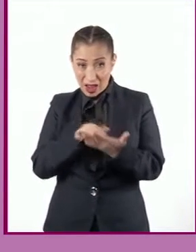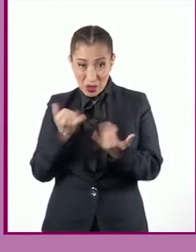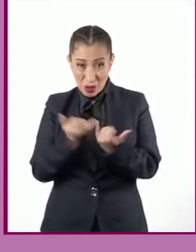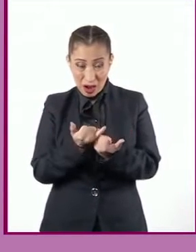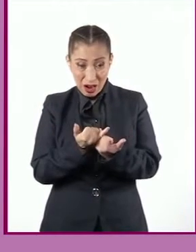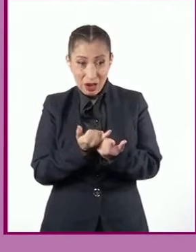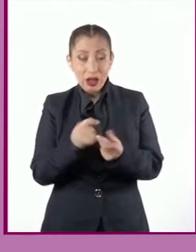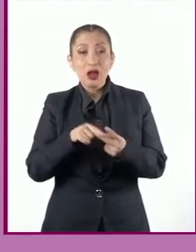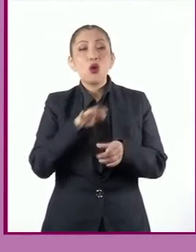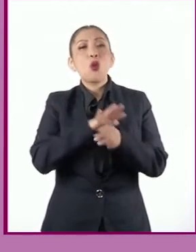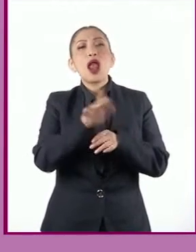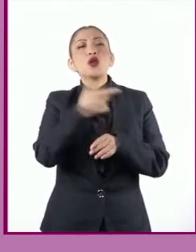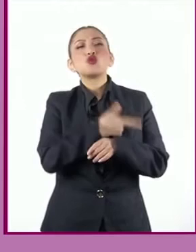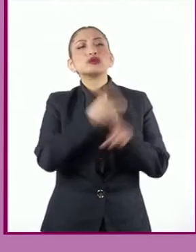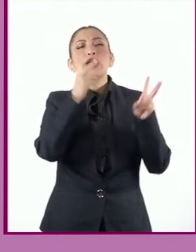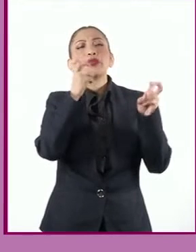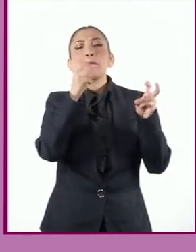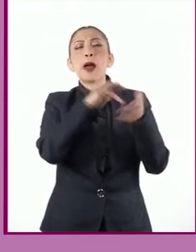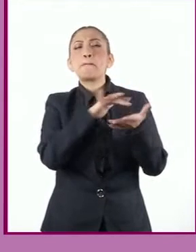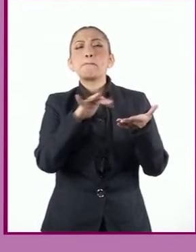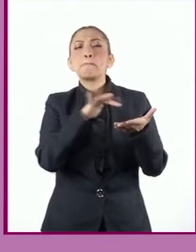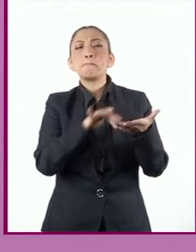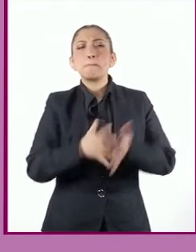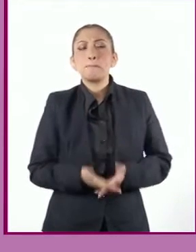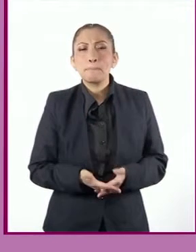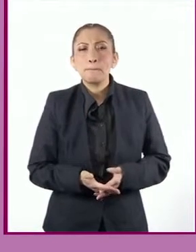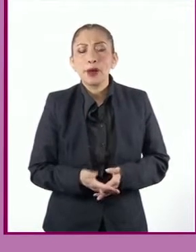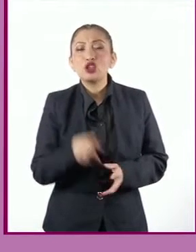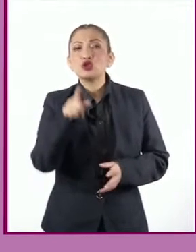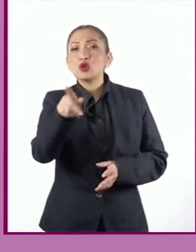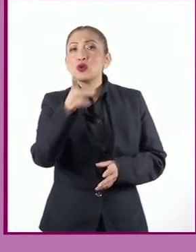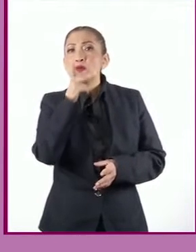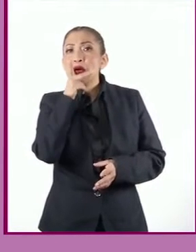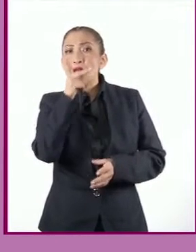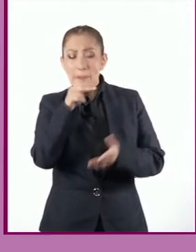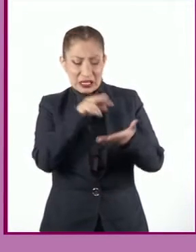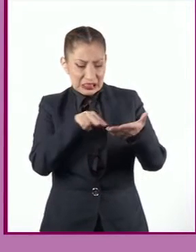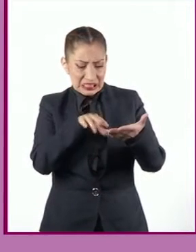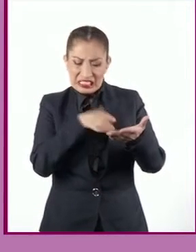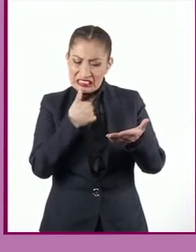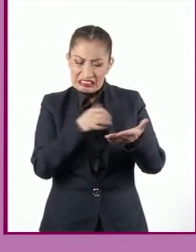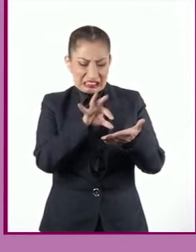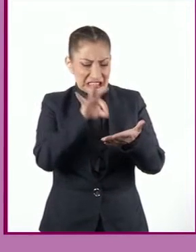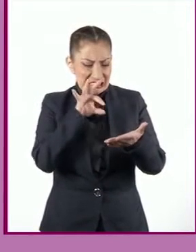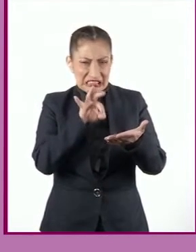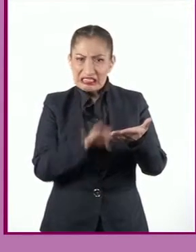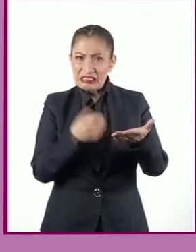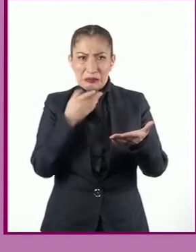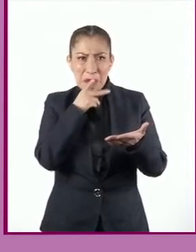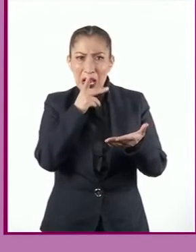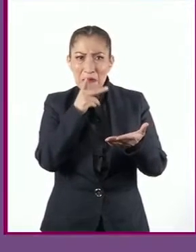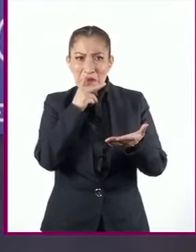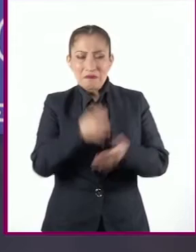tipo de textos les gustan más? ¿Buscan las palabras que no entienden?